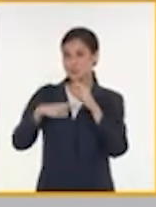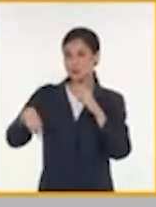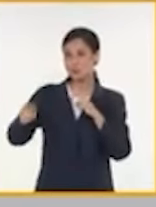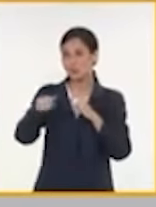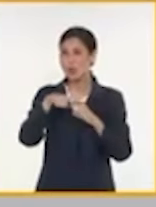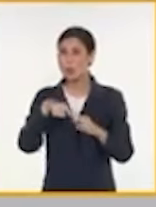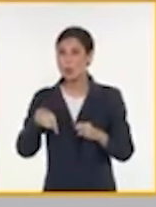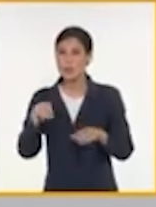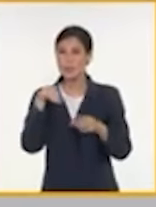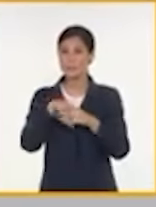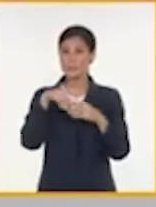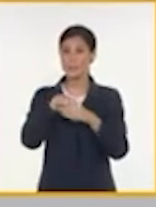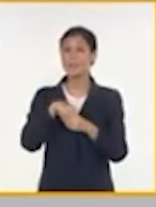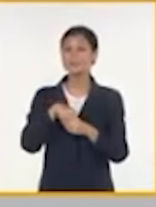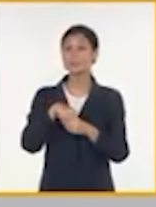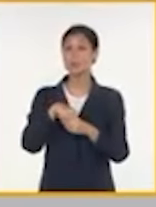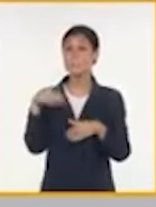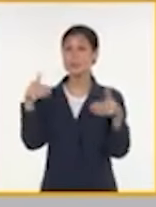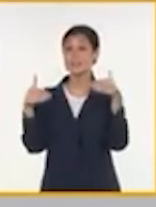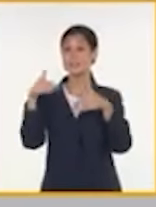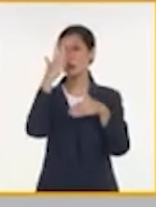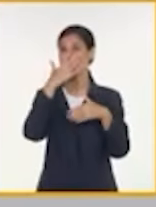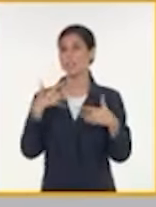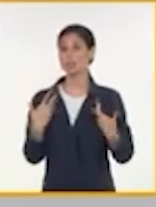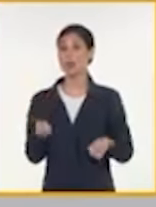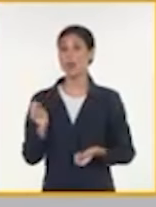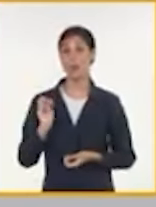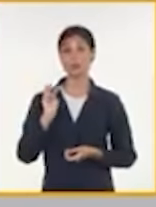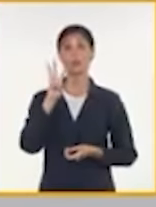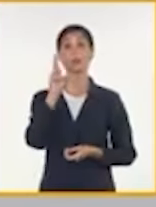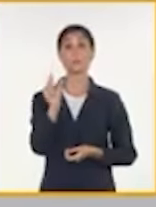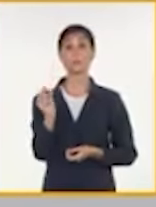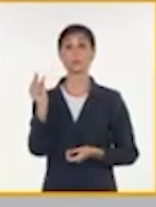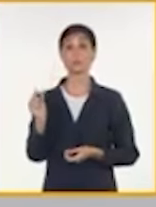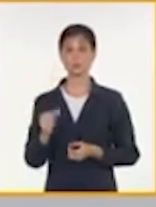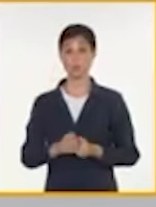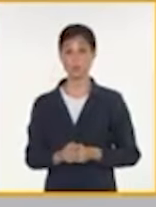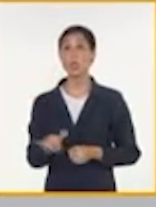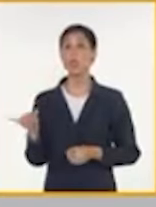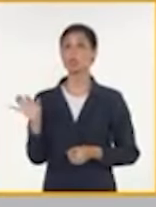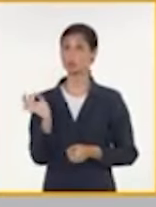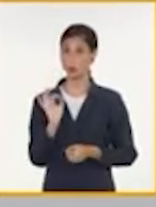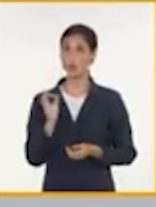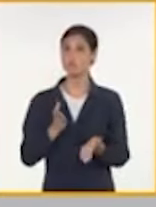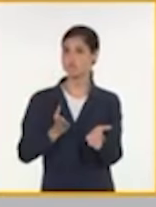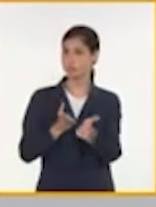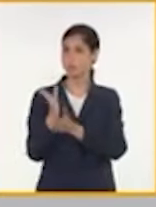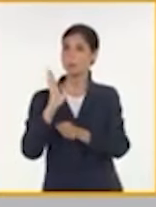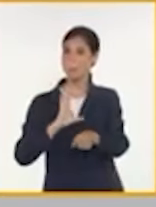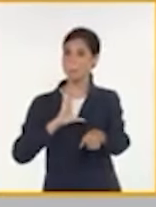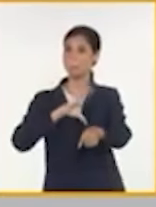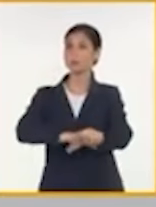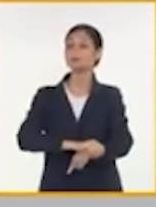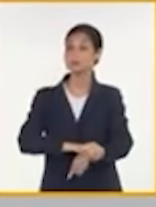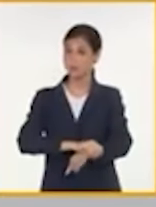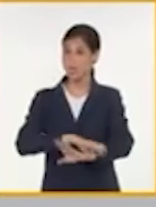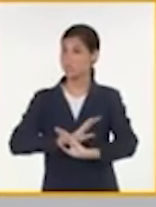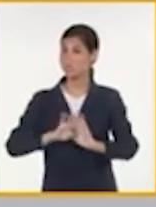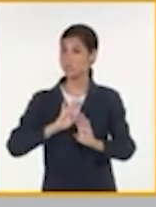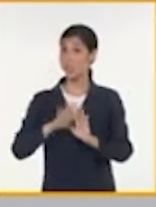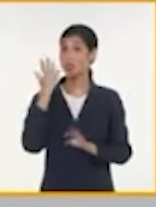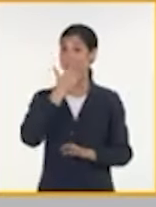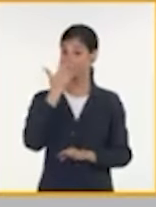nacional que hoy est en sanción en nuestro centros penitenciarios y fueron identificados como